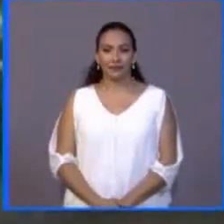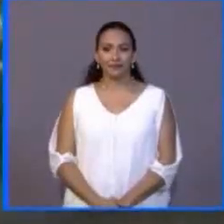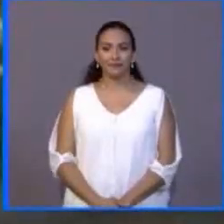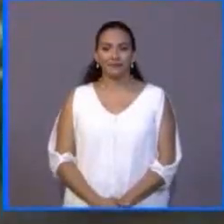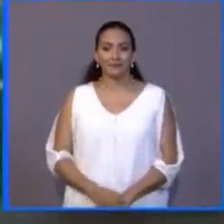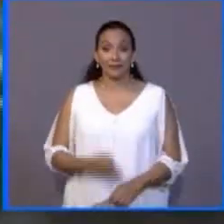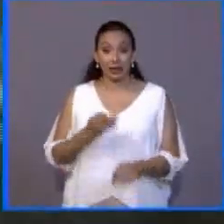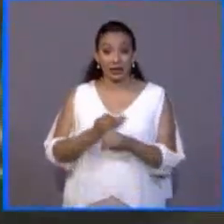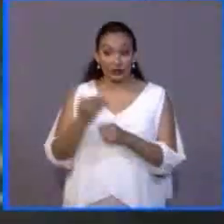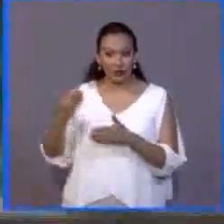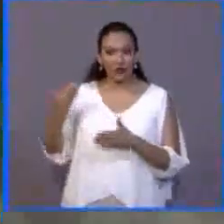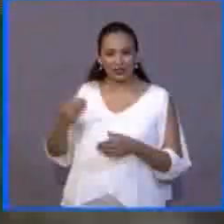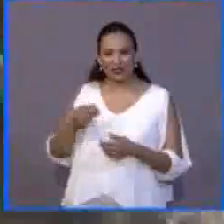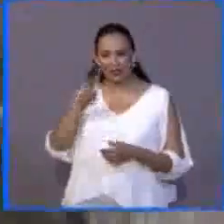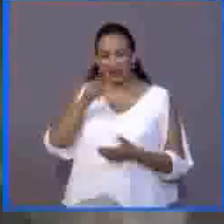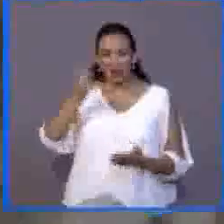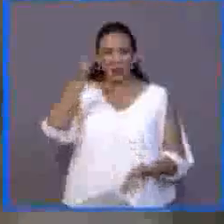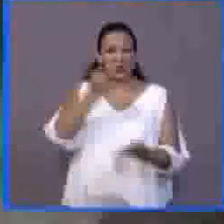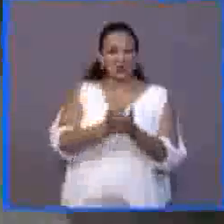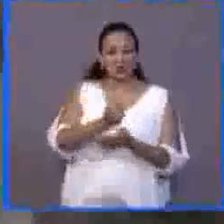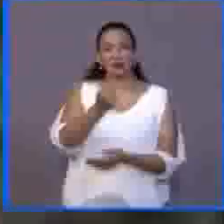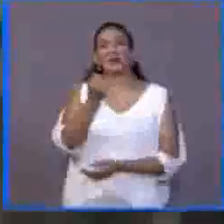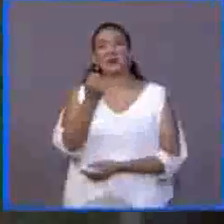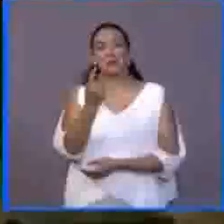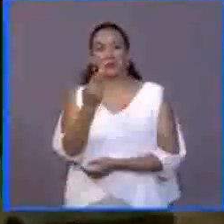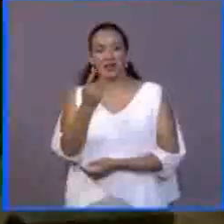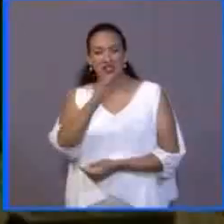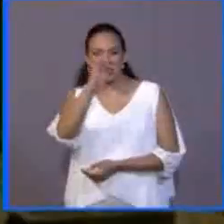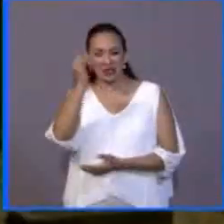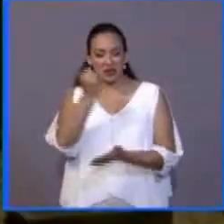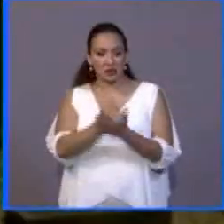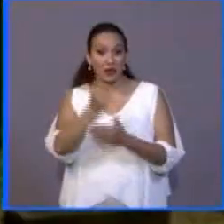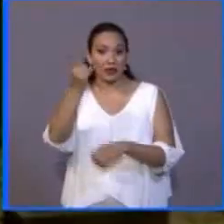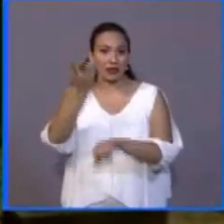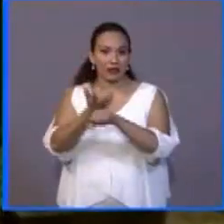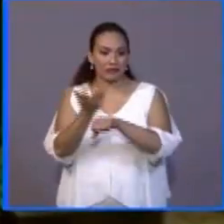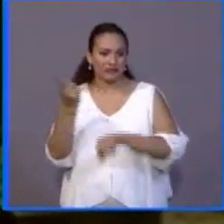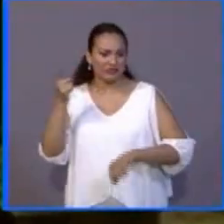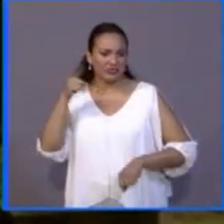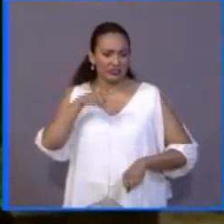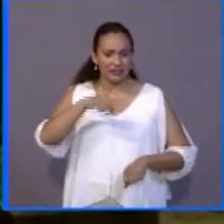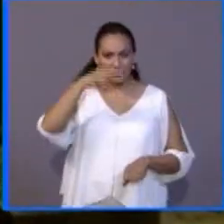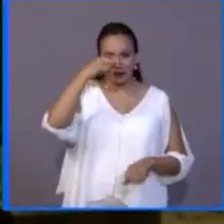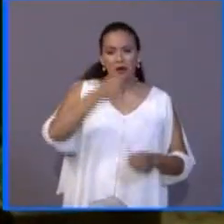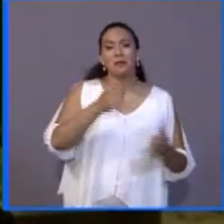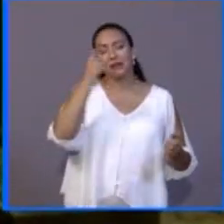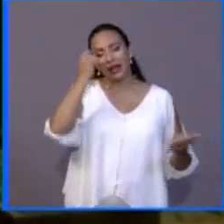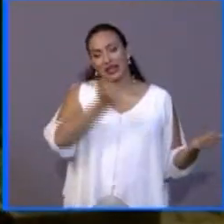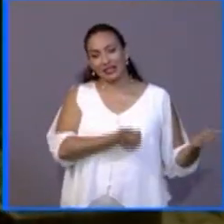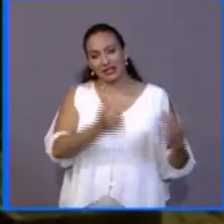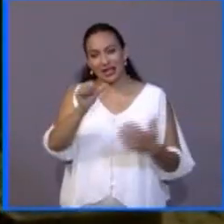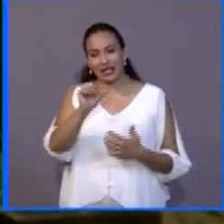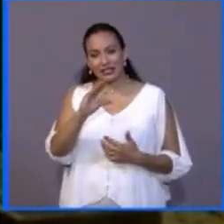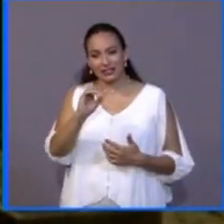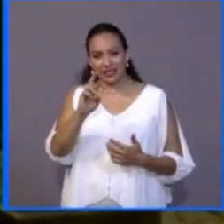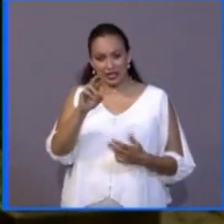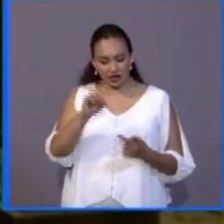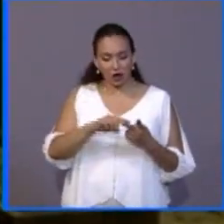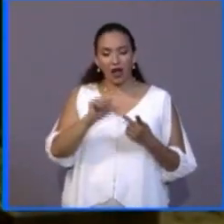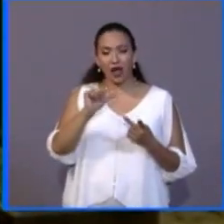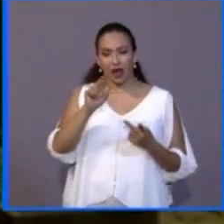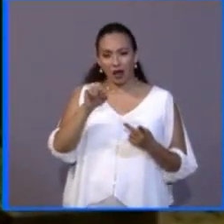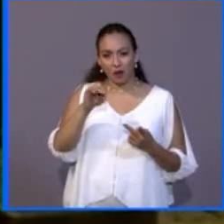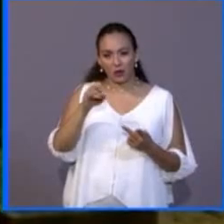La reciente imposición del 25% de aranceles por parte de Estados Unidos a las importaciones de acero y aluminio mexicano